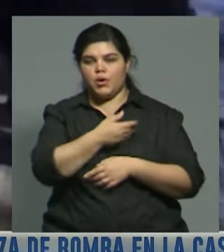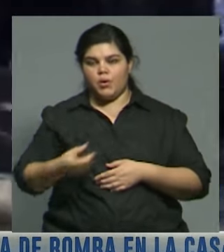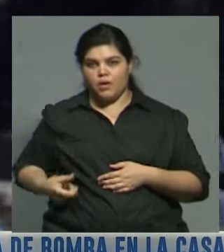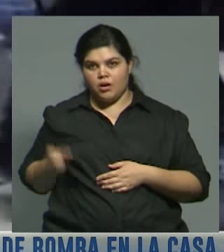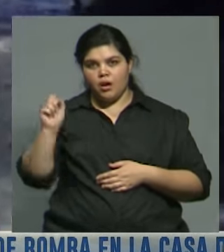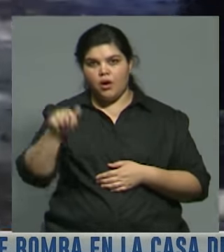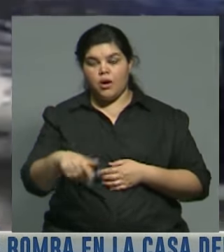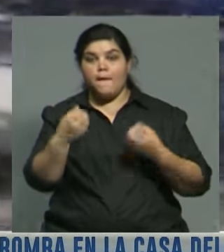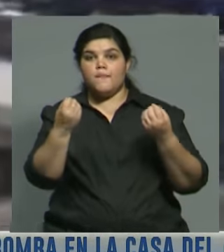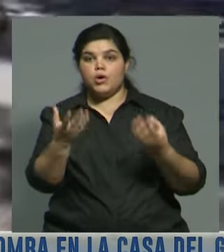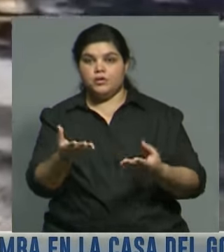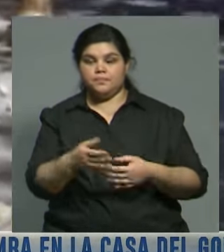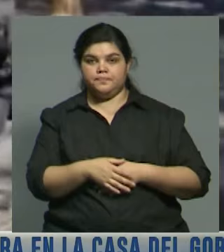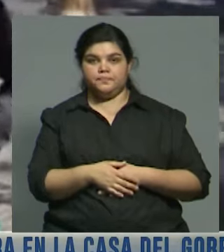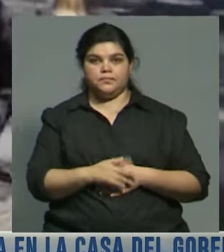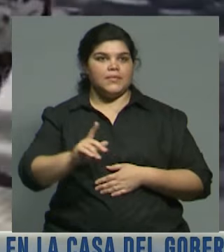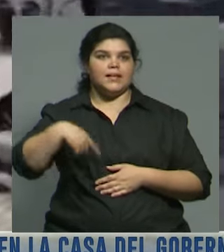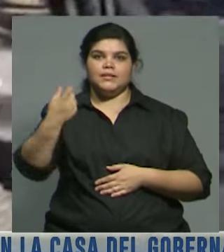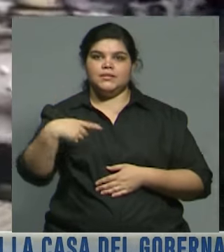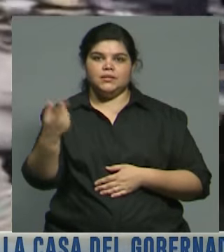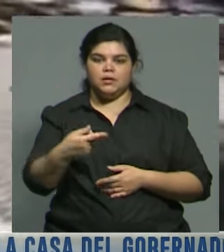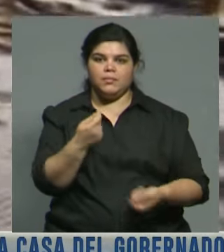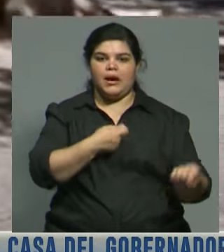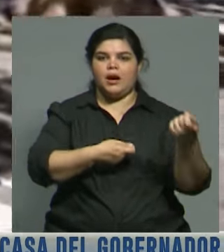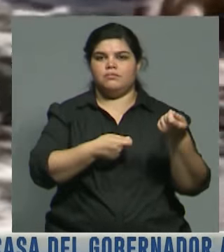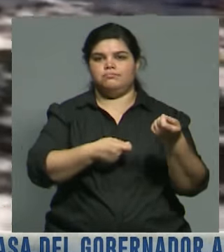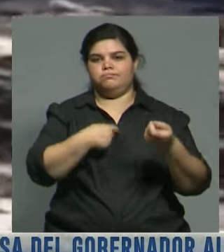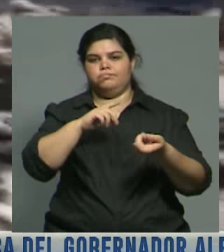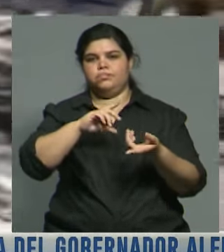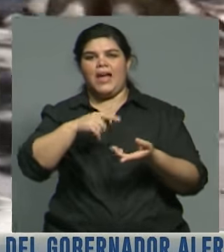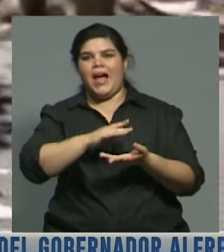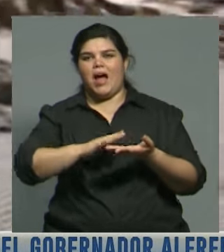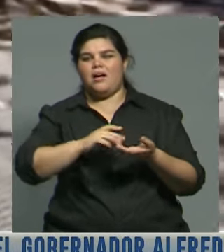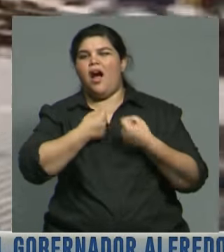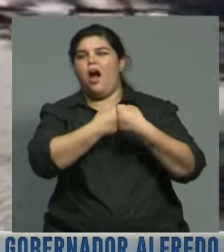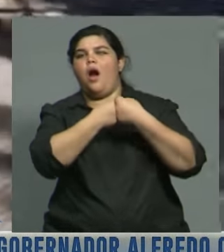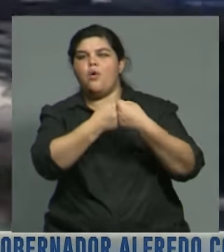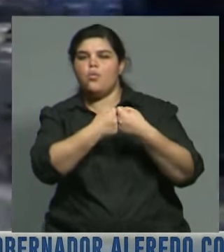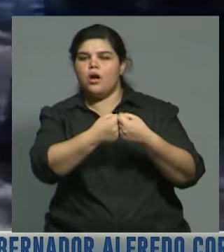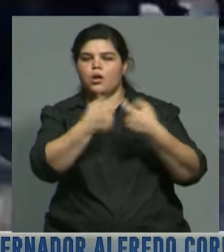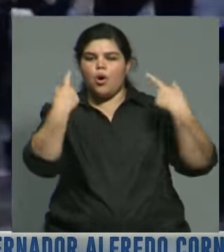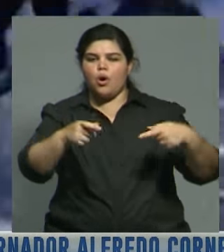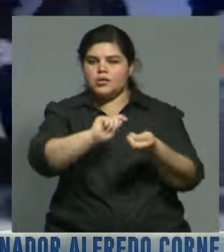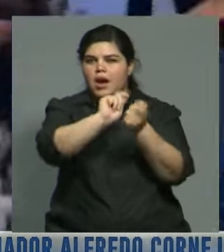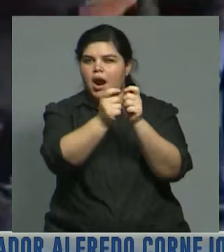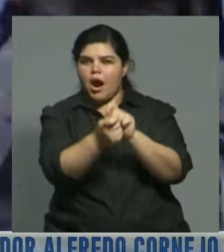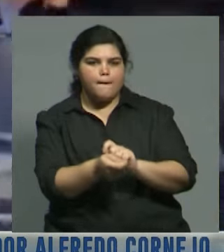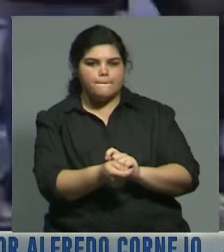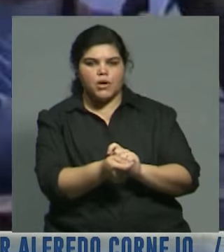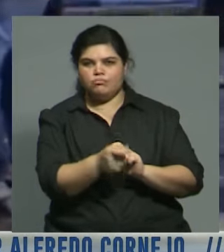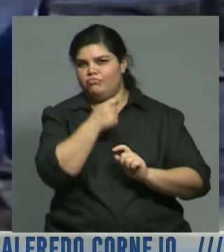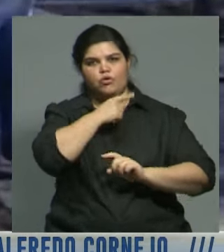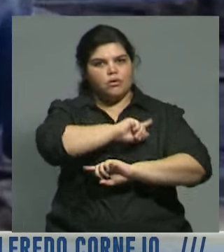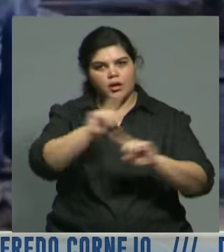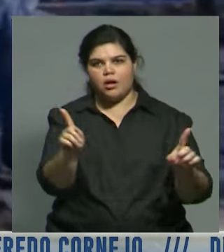que mostró demasiada intransigencia respecto a no querer negociar ninguna modificación de la normativa, mostró bastante intransigencia